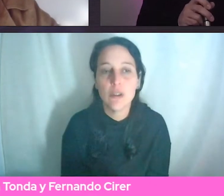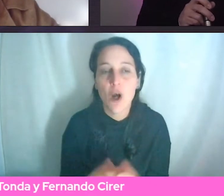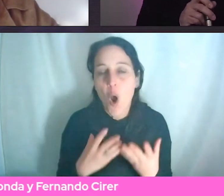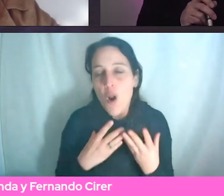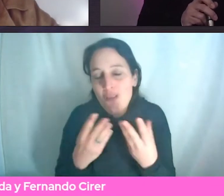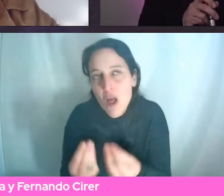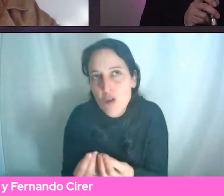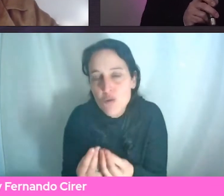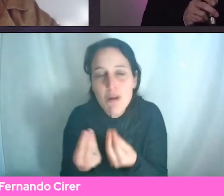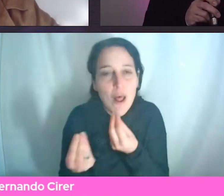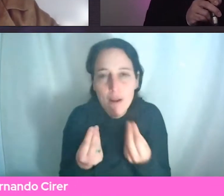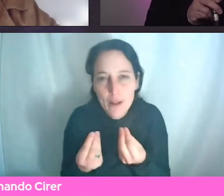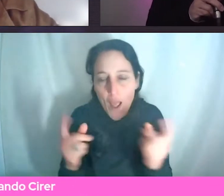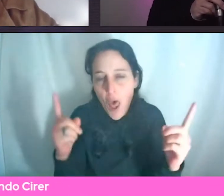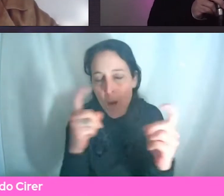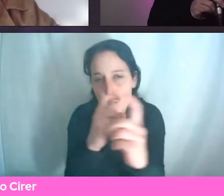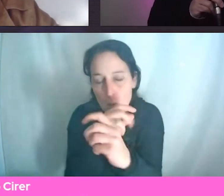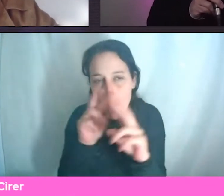problemáticas.